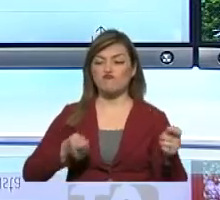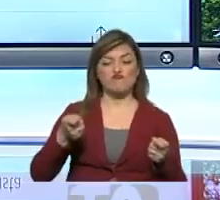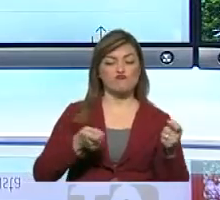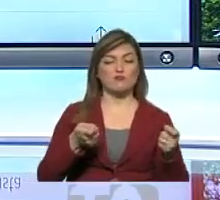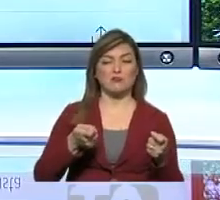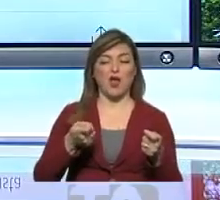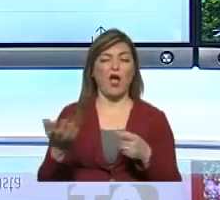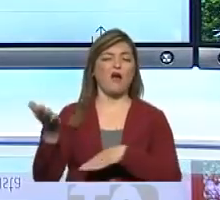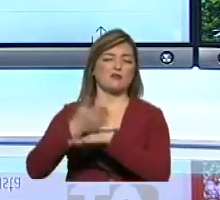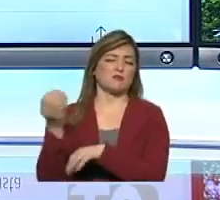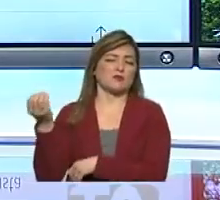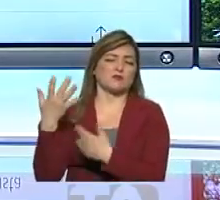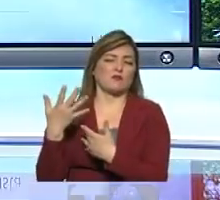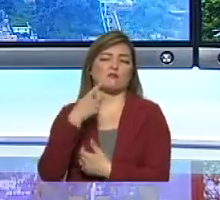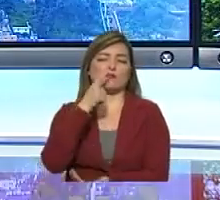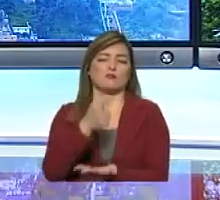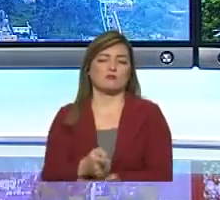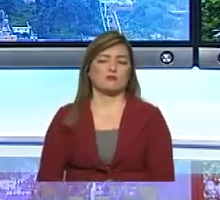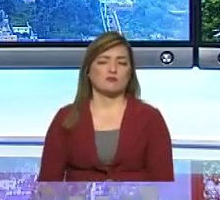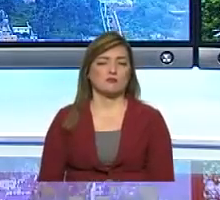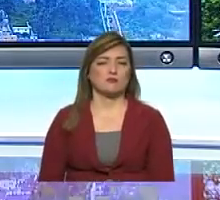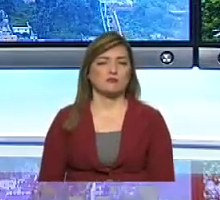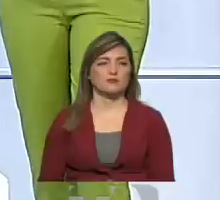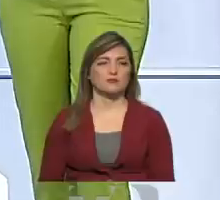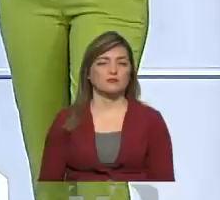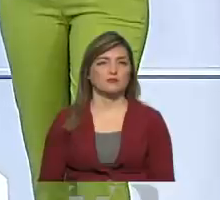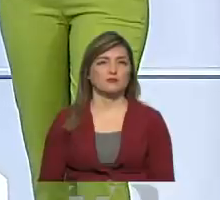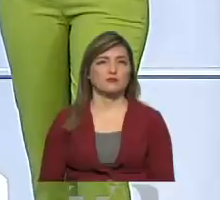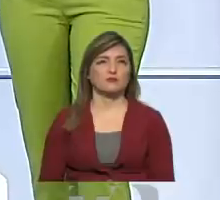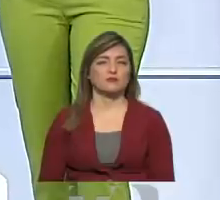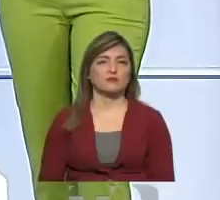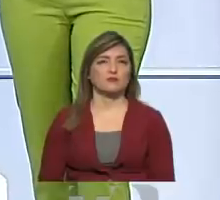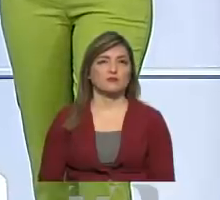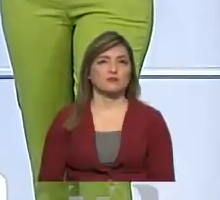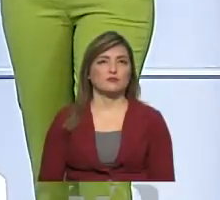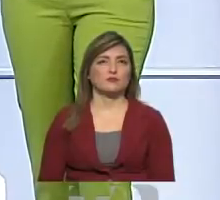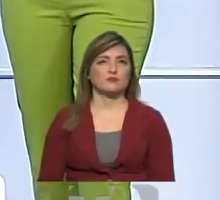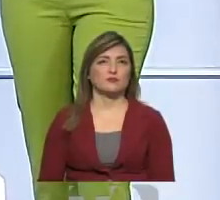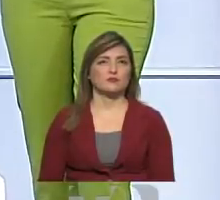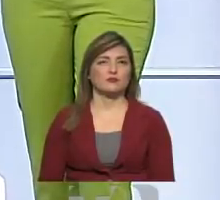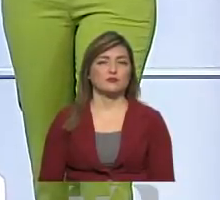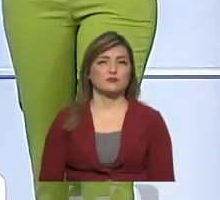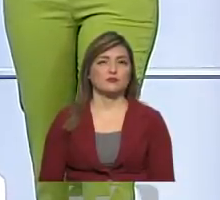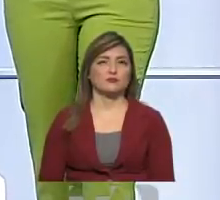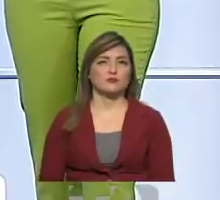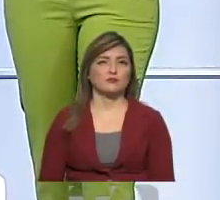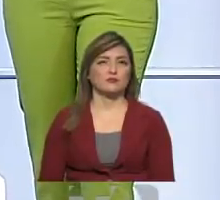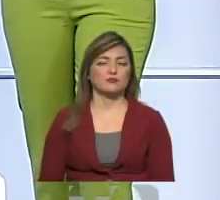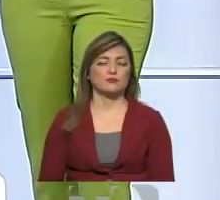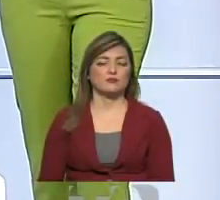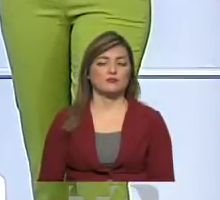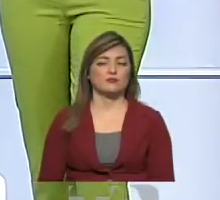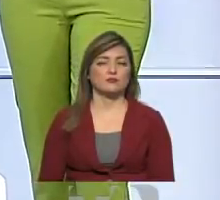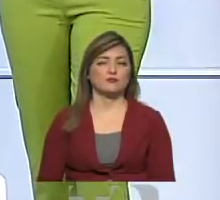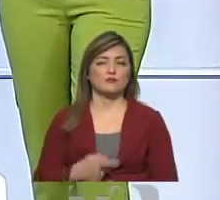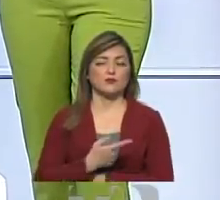y lo he comprobado, aseguró en su cuenta en Twitter el alcalde. Ale. Y con respecto a este tema, precisamente el tema del día en la capital, en